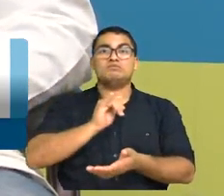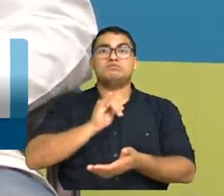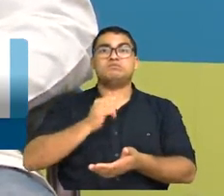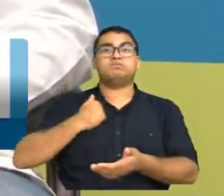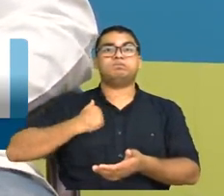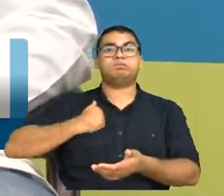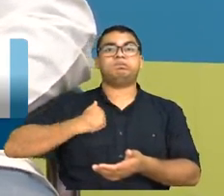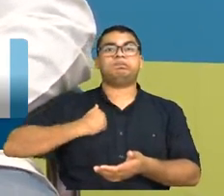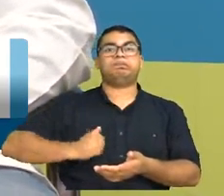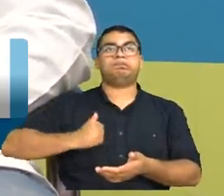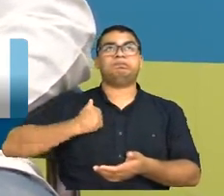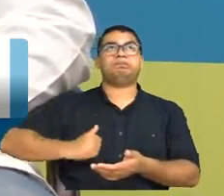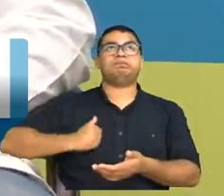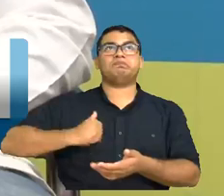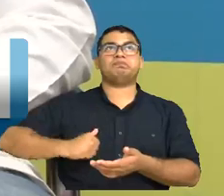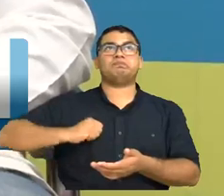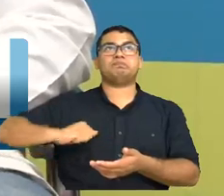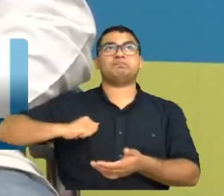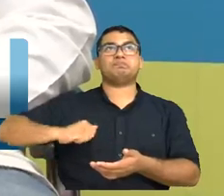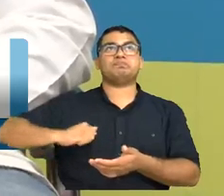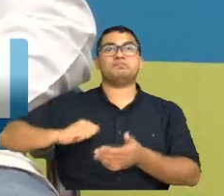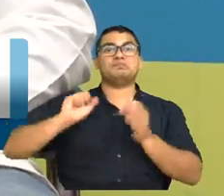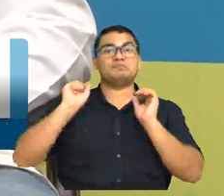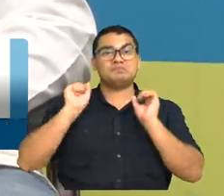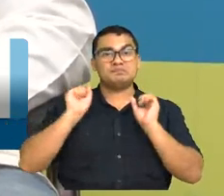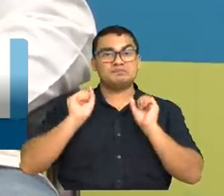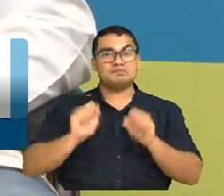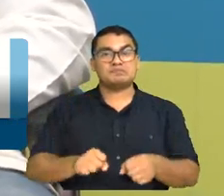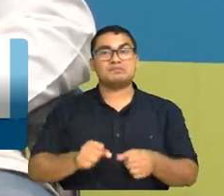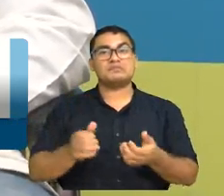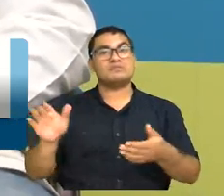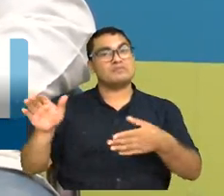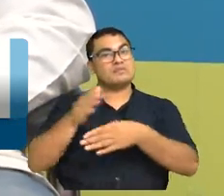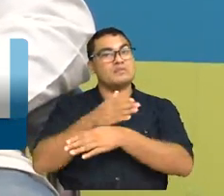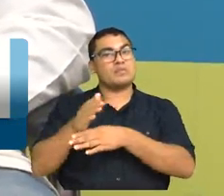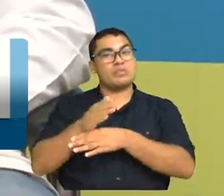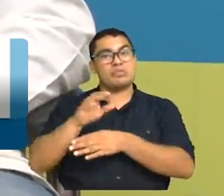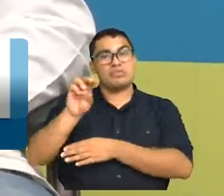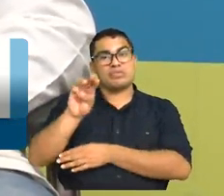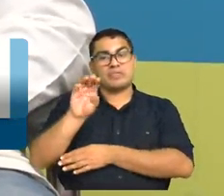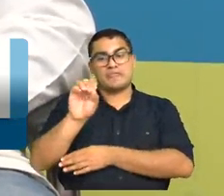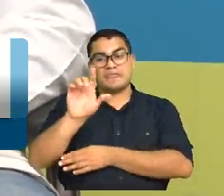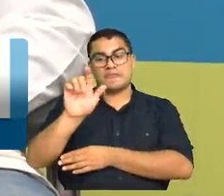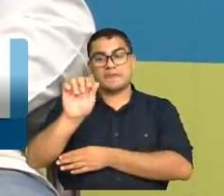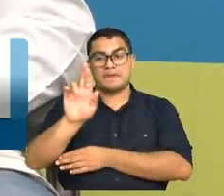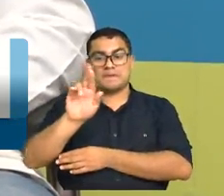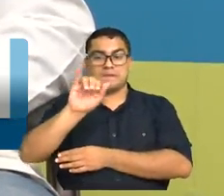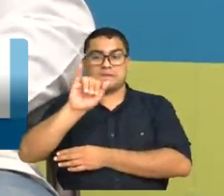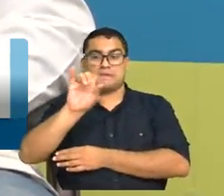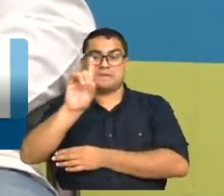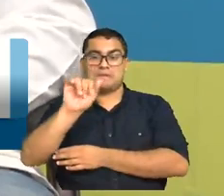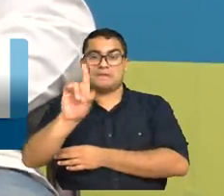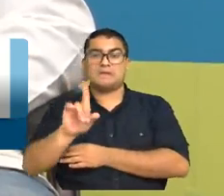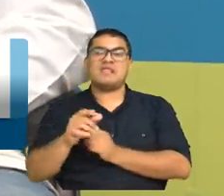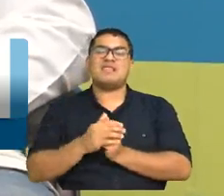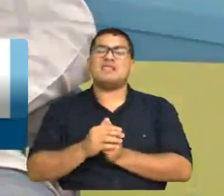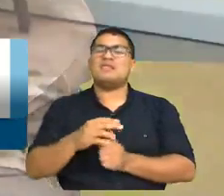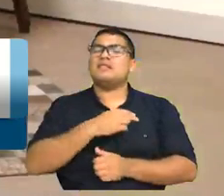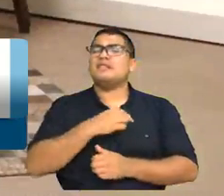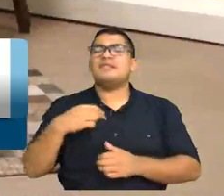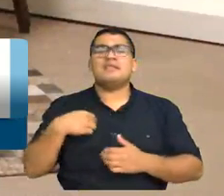y tal vez no nos lo está hidratando correctamente, porque la osmolaridad es diferente al suero que necesitamos. ¿Qué podemos